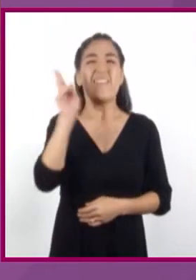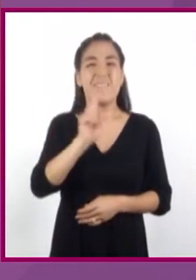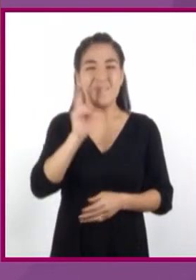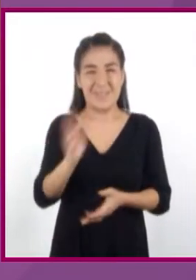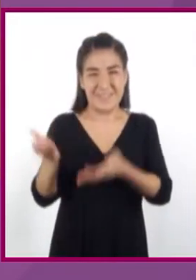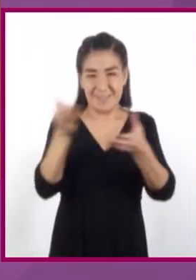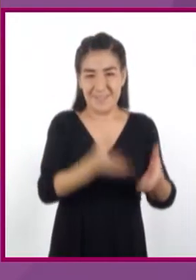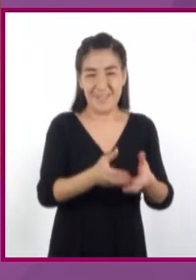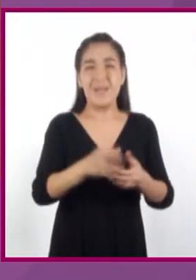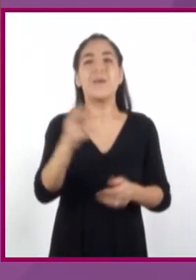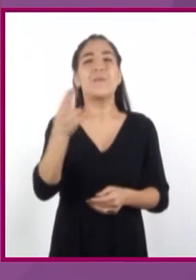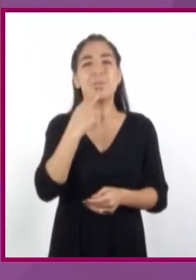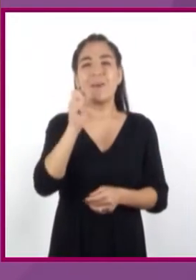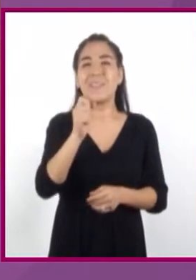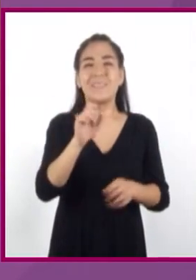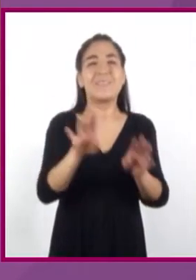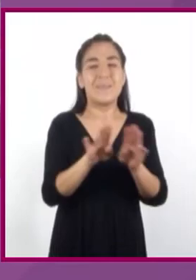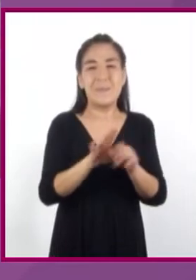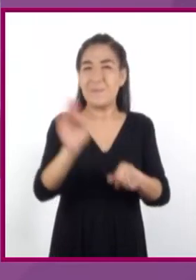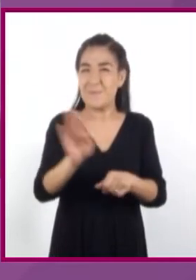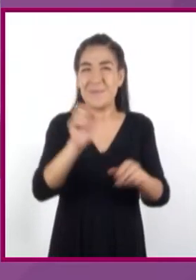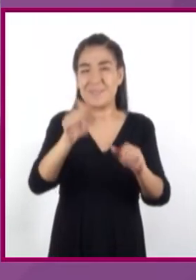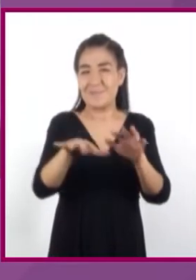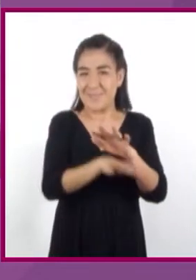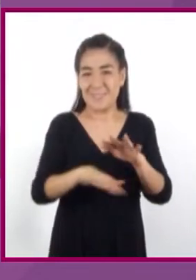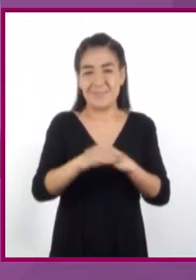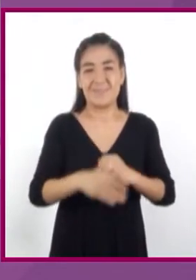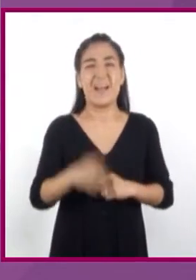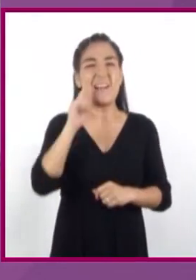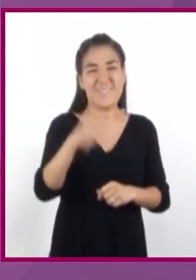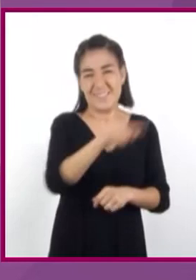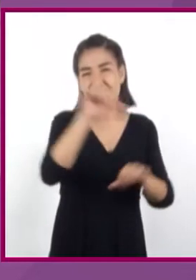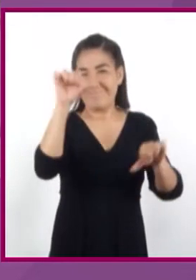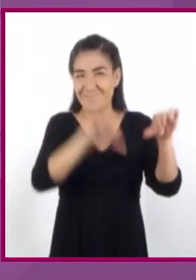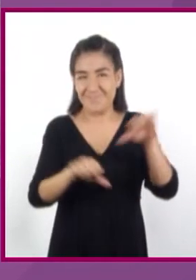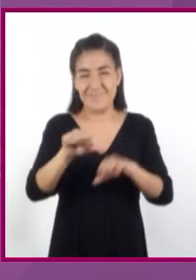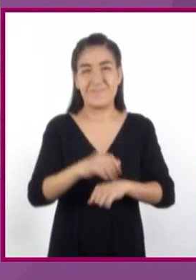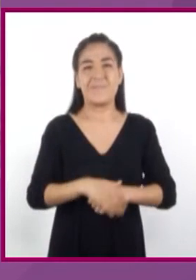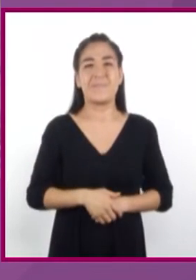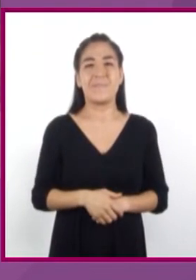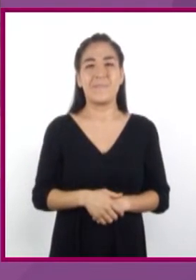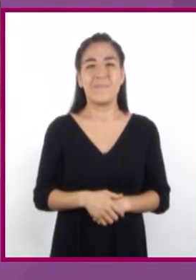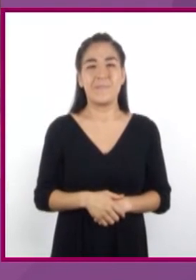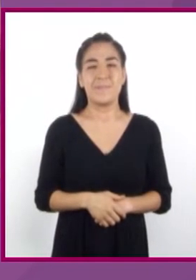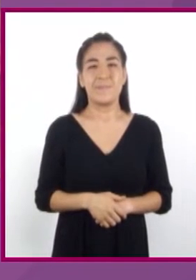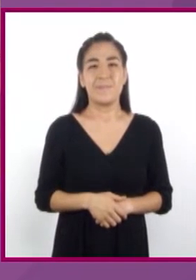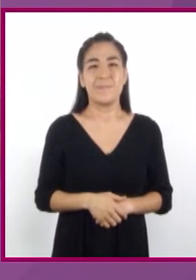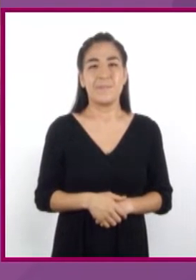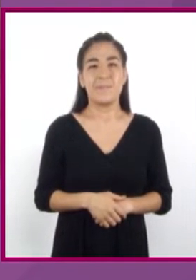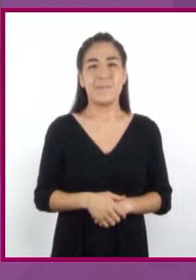solo necesitamos un experimento básico. ¡Al laboratorio!